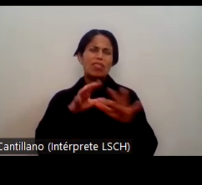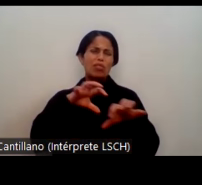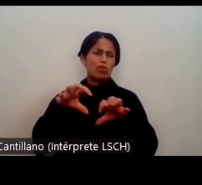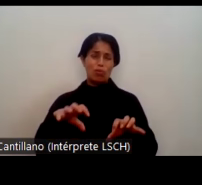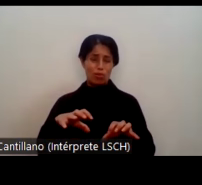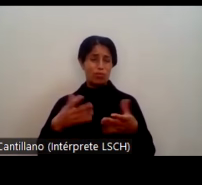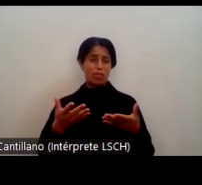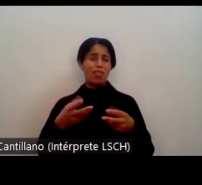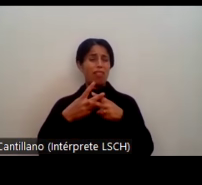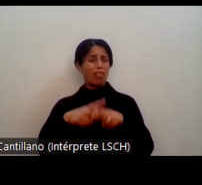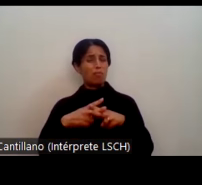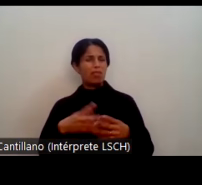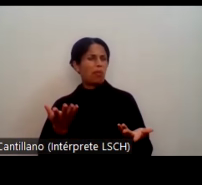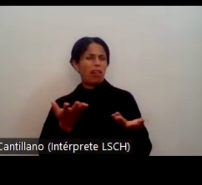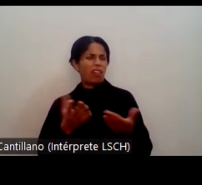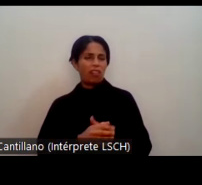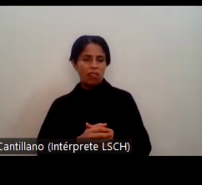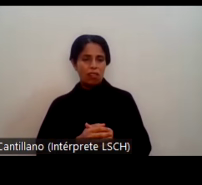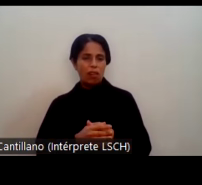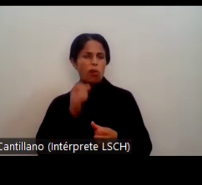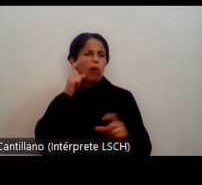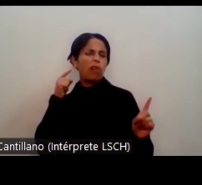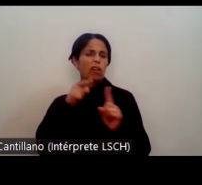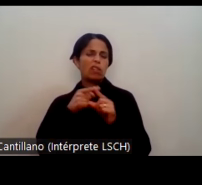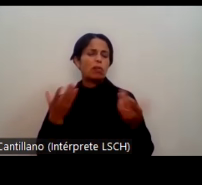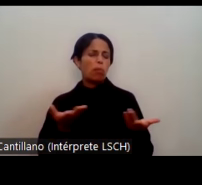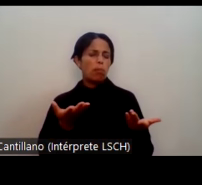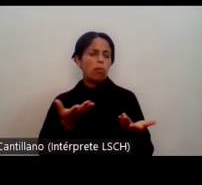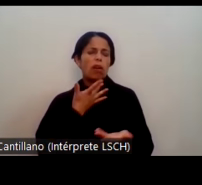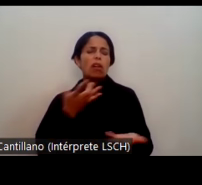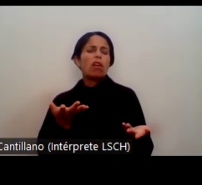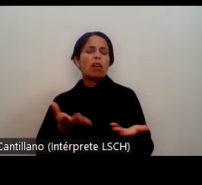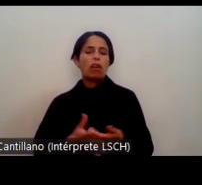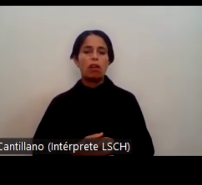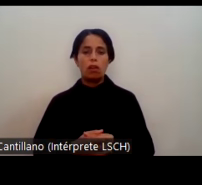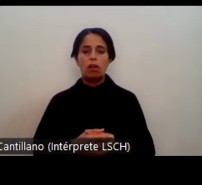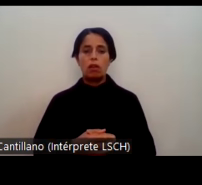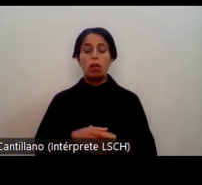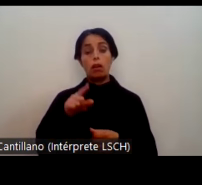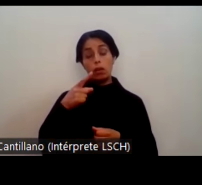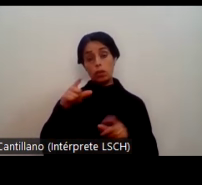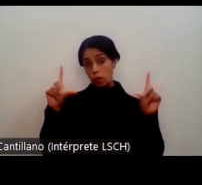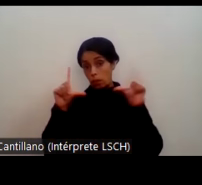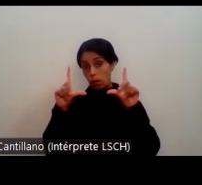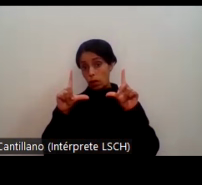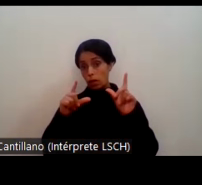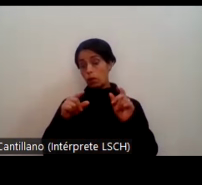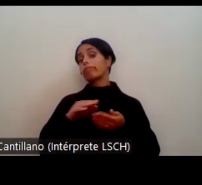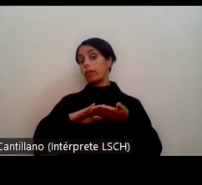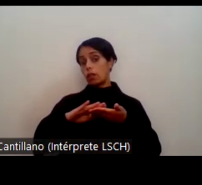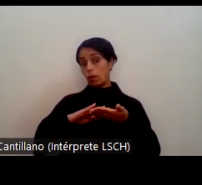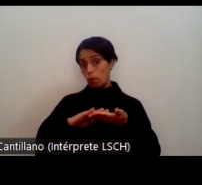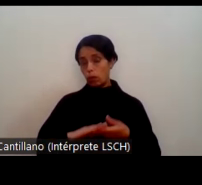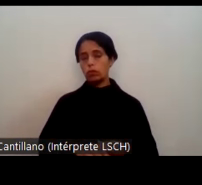este instrumental? ¿Con qué fin? ¿Con qué función? Bueno, aquí tenemos que abordar el tema